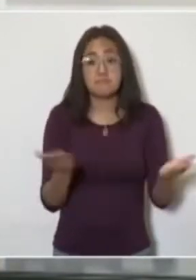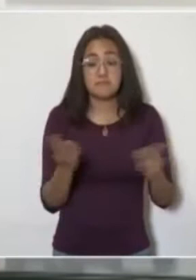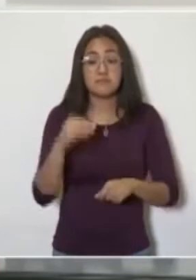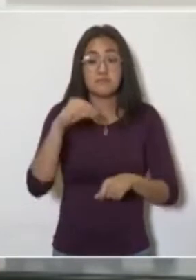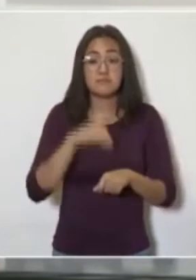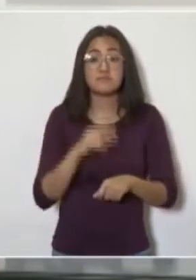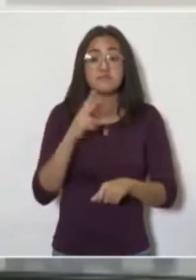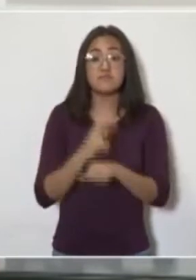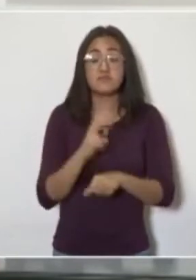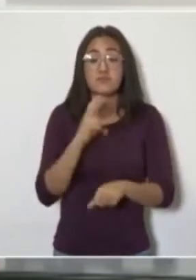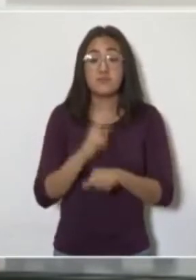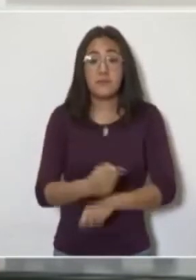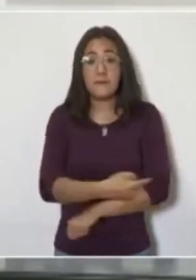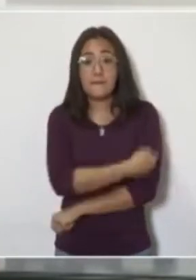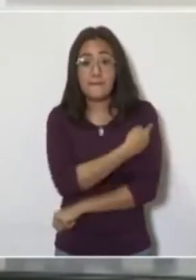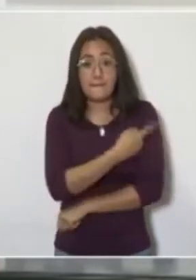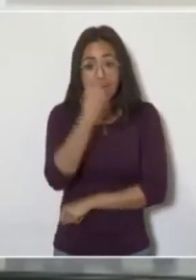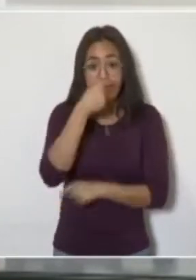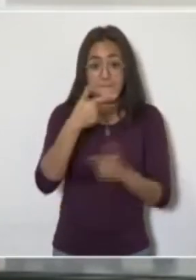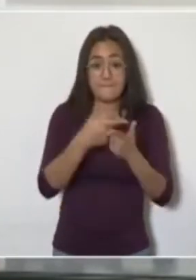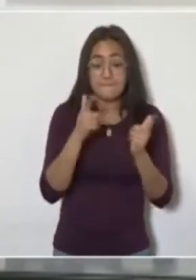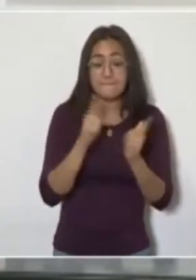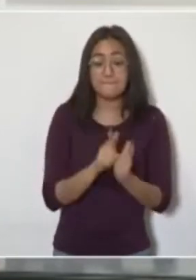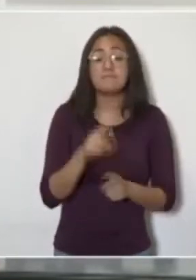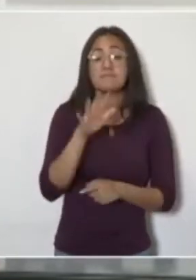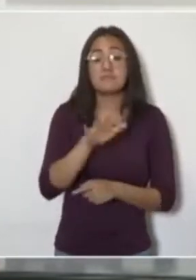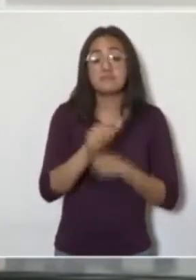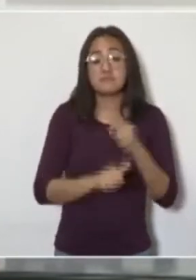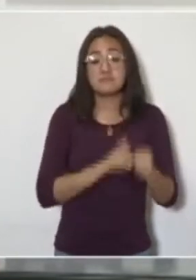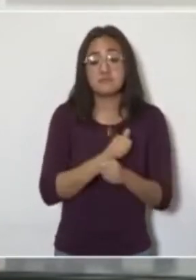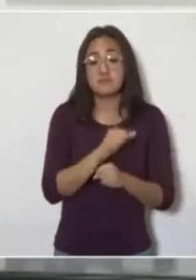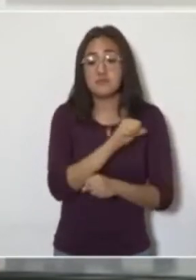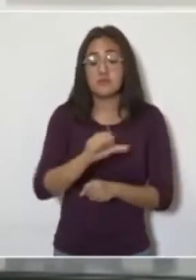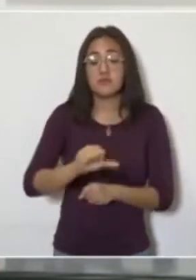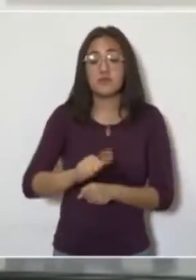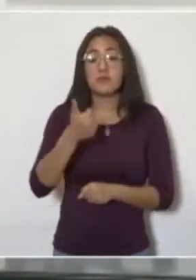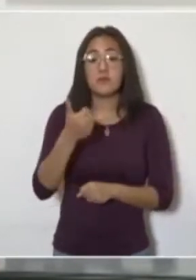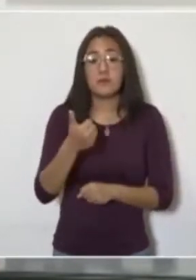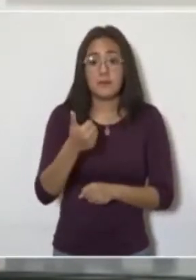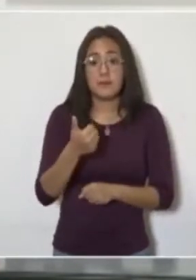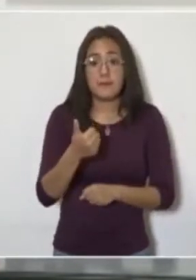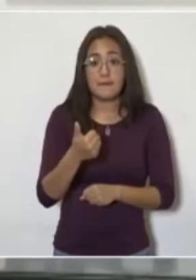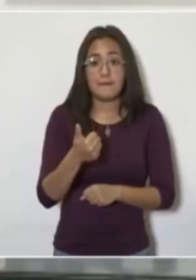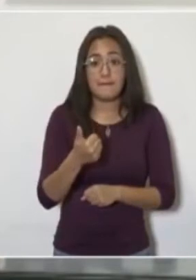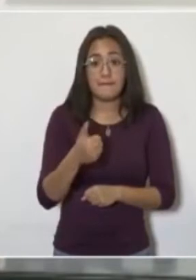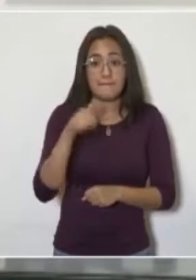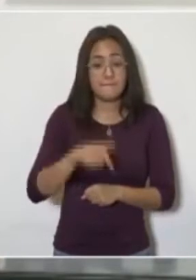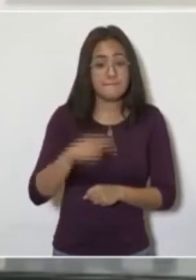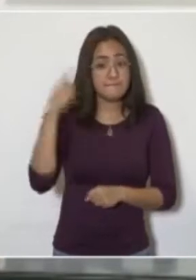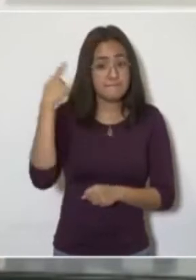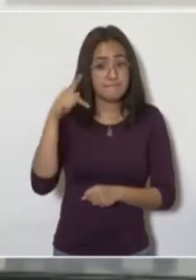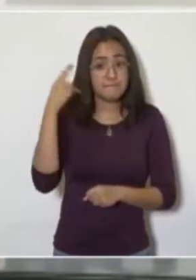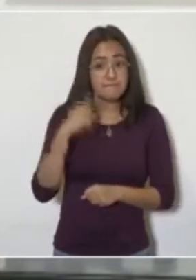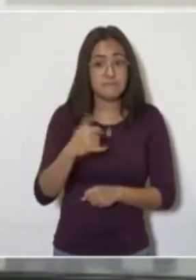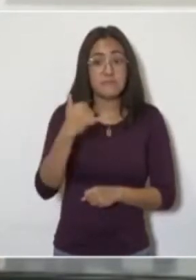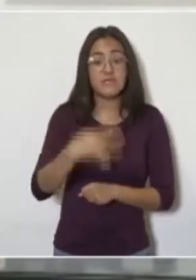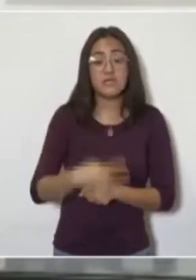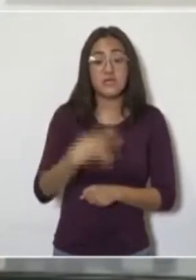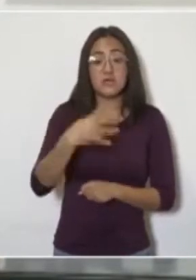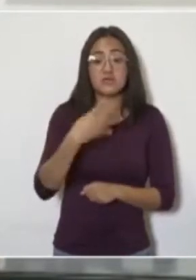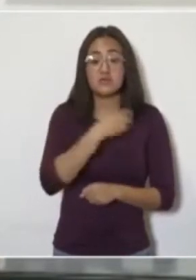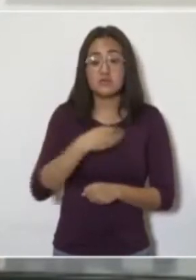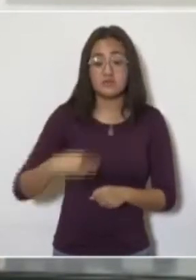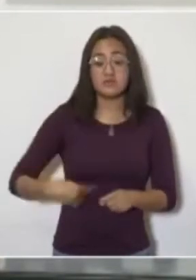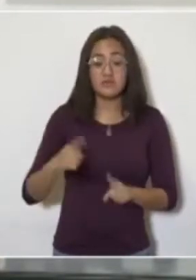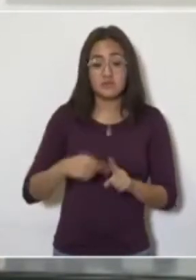aplicando la segundas dosis para los grupos etarios de cinco años a 11 años 11 meses en Puebla capital y 14 municipios